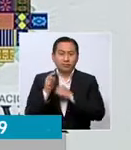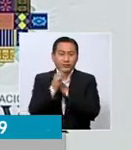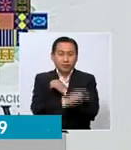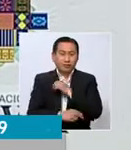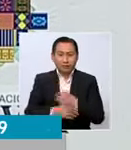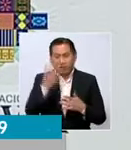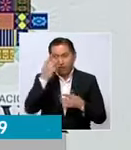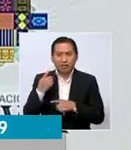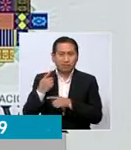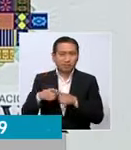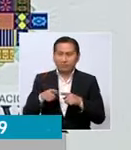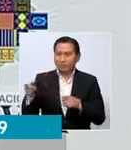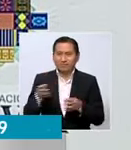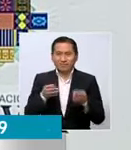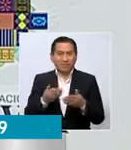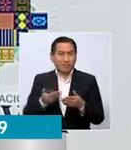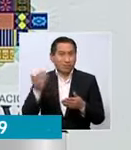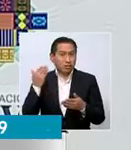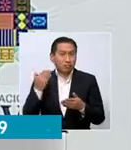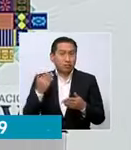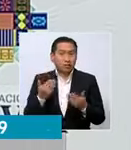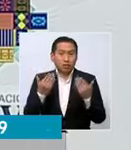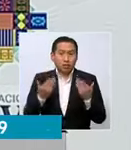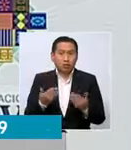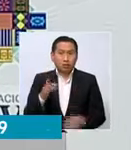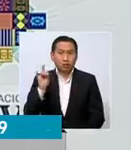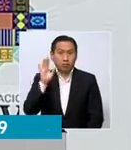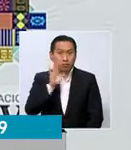de epidemiología la situación